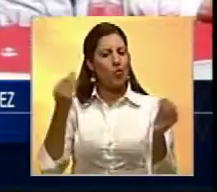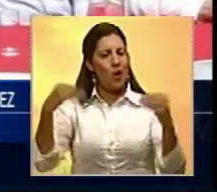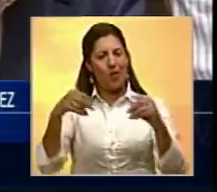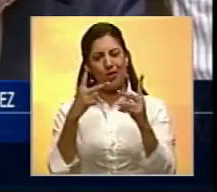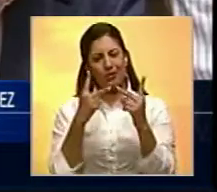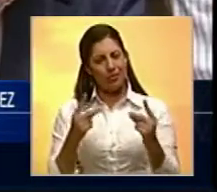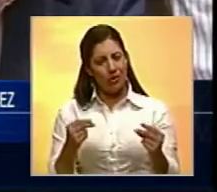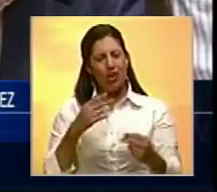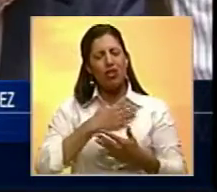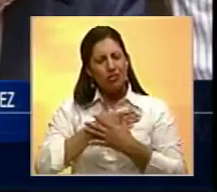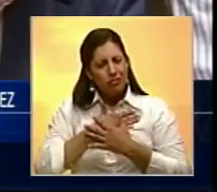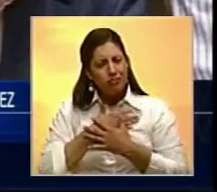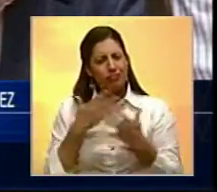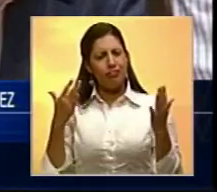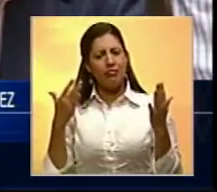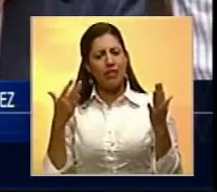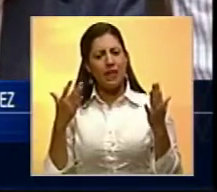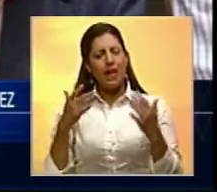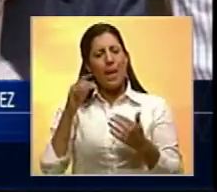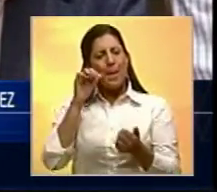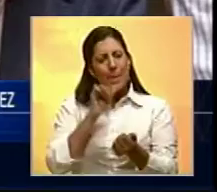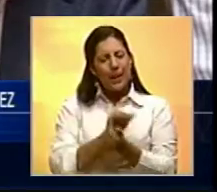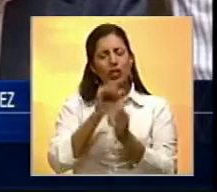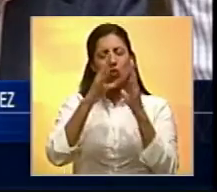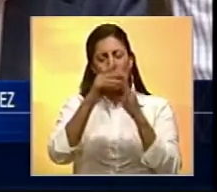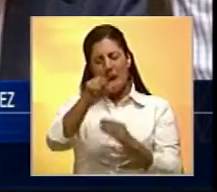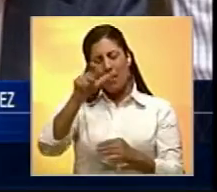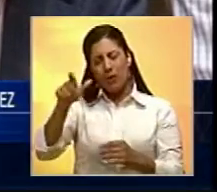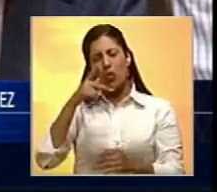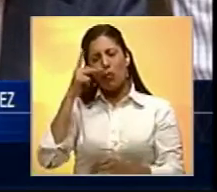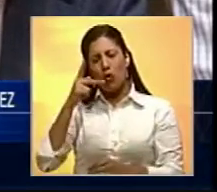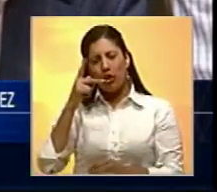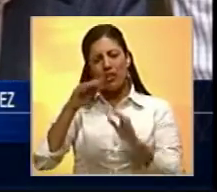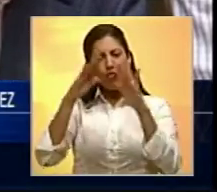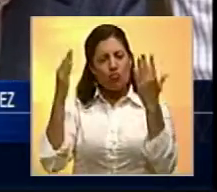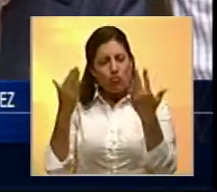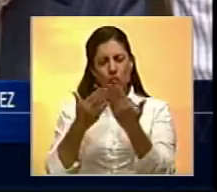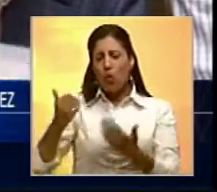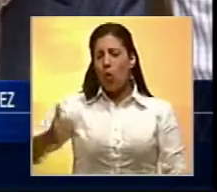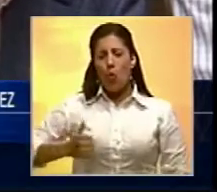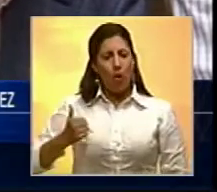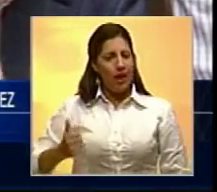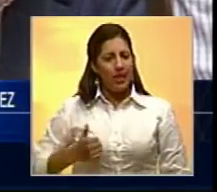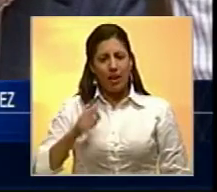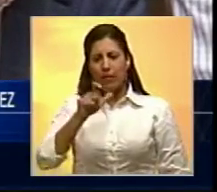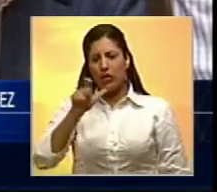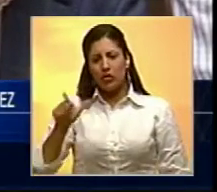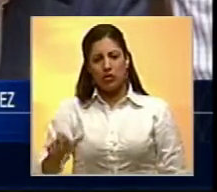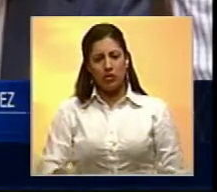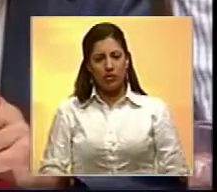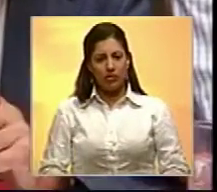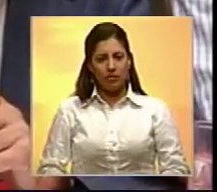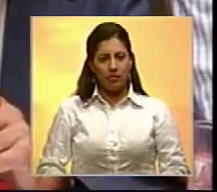Agregó que tiene solidaridad de preso con todos los detenidos políticos del mundo, cualquiera sea la causa.